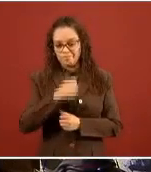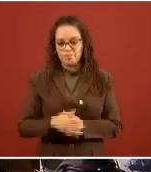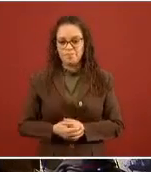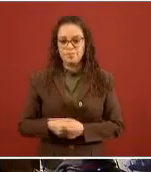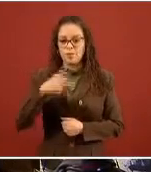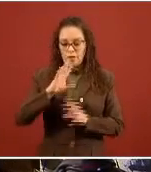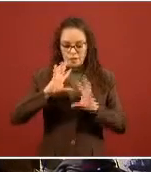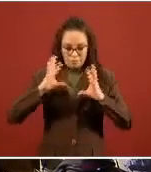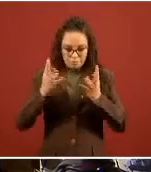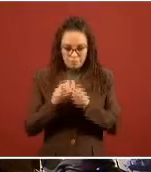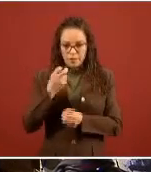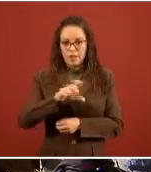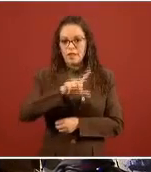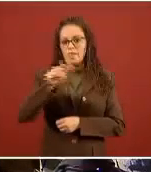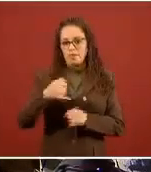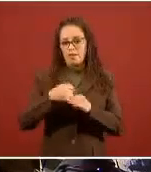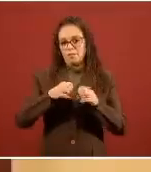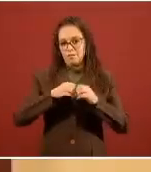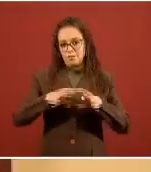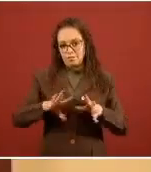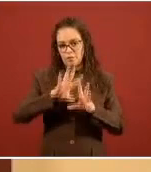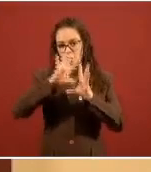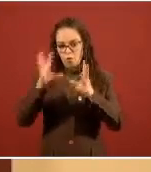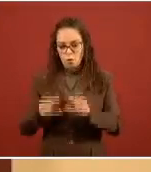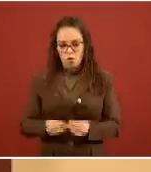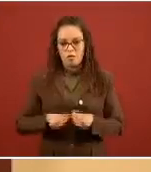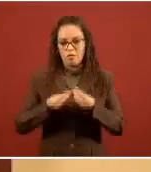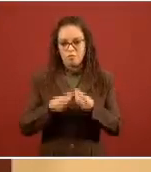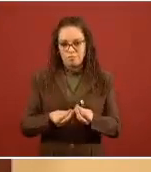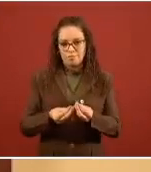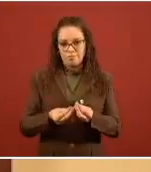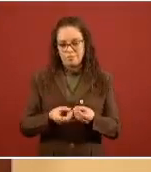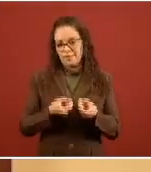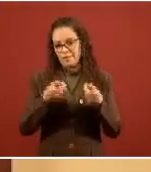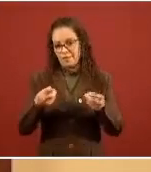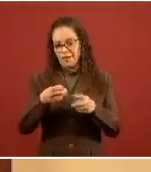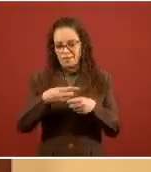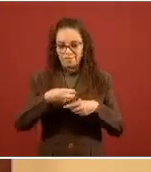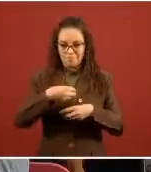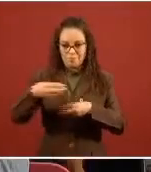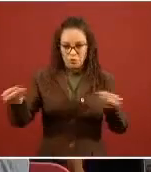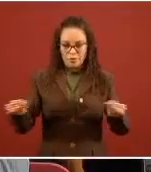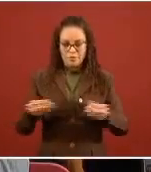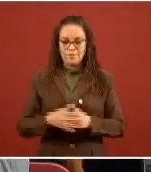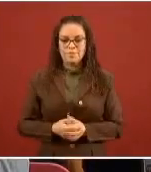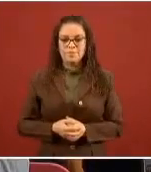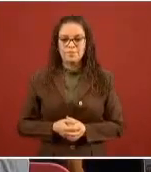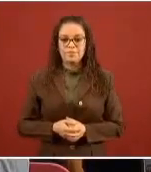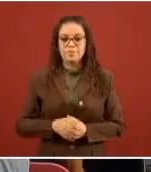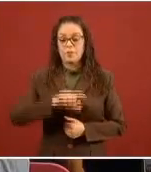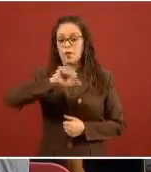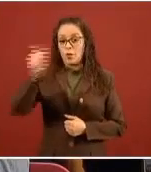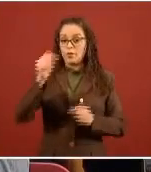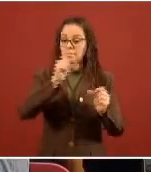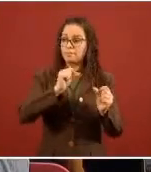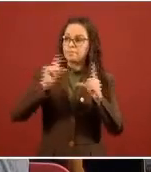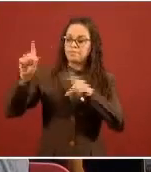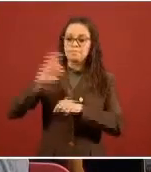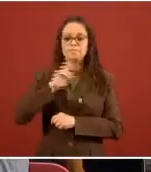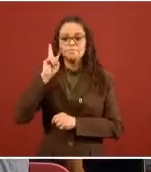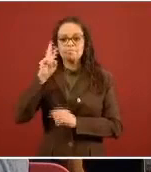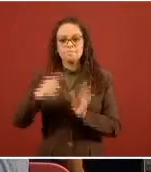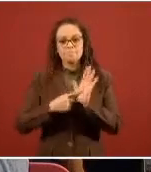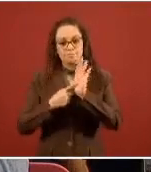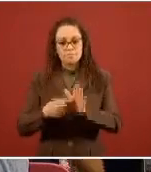todo el perfil completo de cómo están sucediendo los casos. En la siguiente diapositiva veremos precisamente de